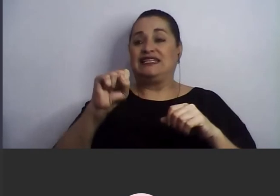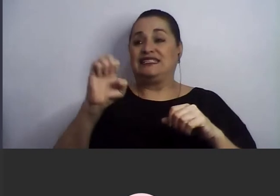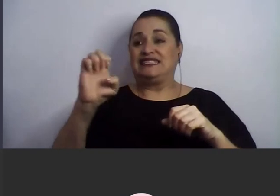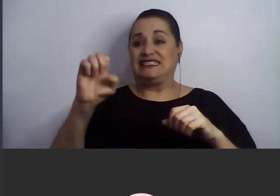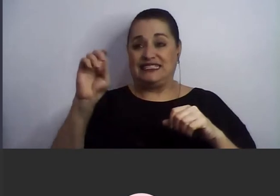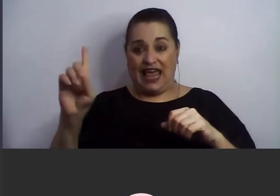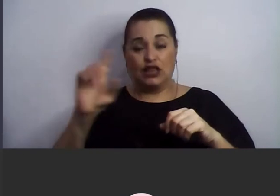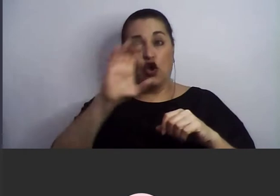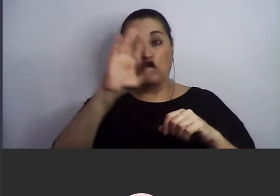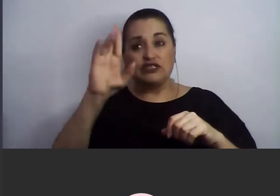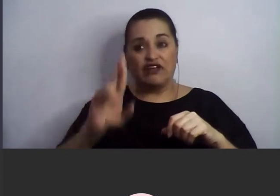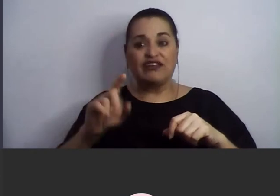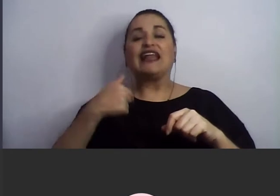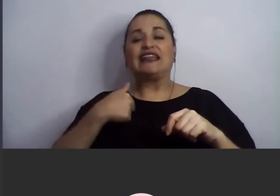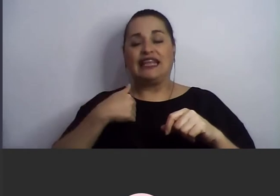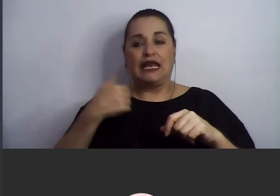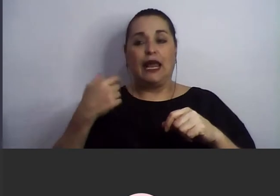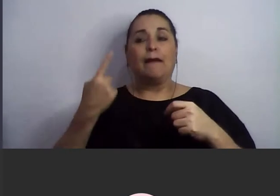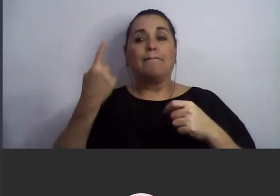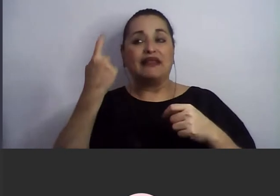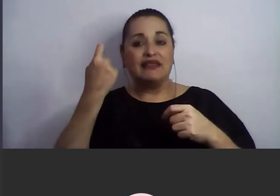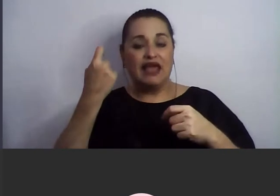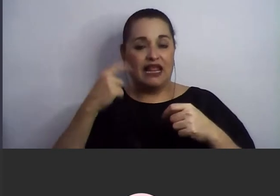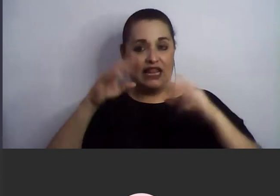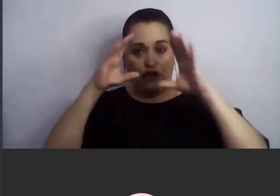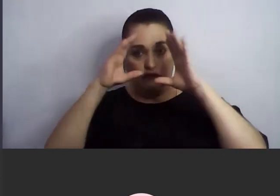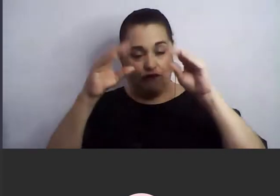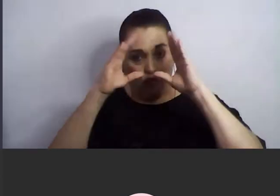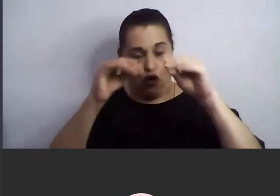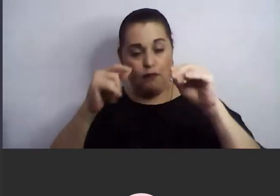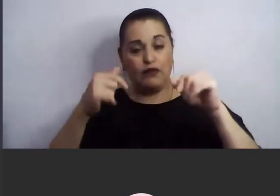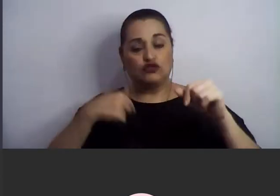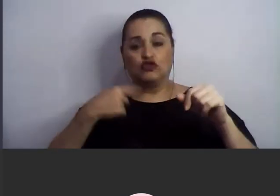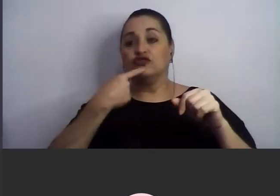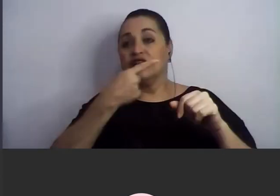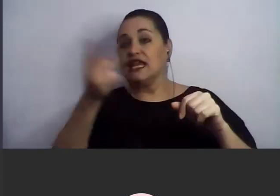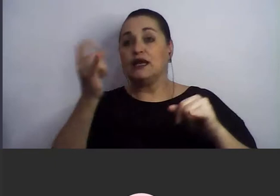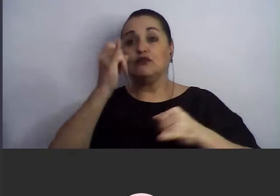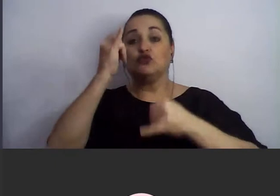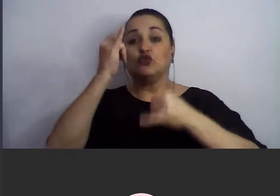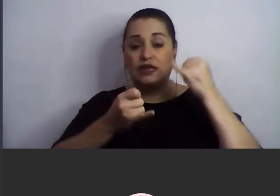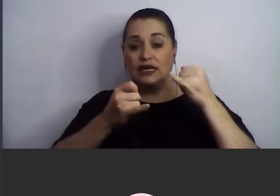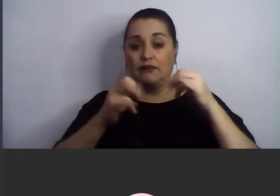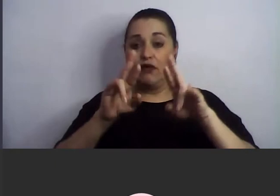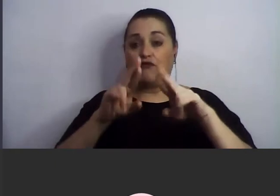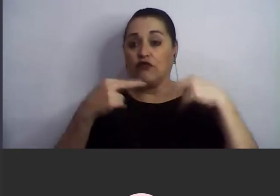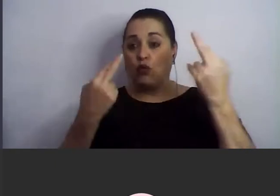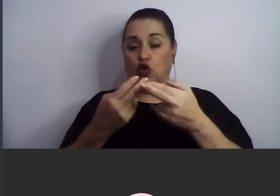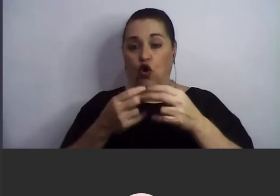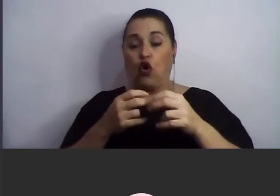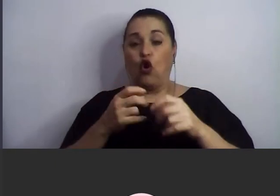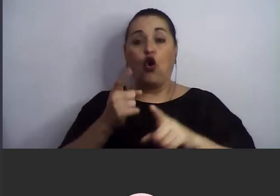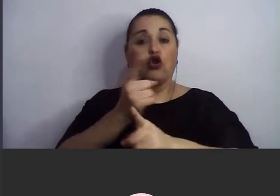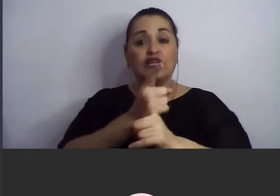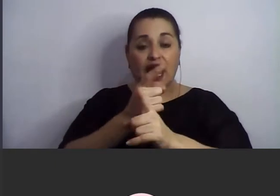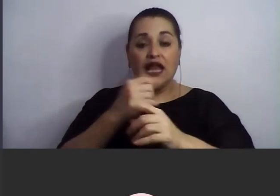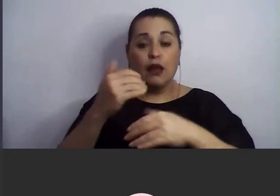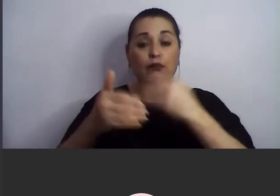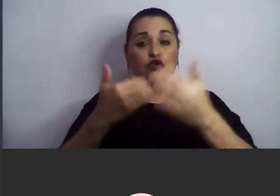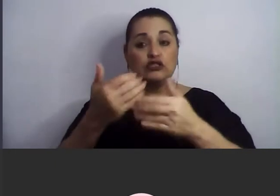pendiente un informe próximamente y fue algo que nosotros mencionamos en la última sesión ordinaria vamos a comenzar con los procesos de